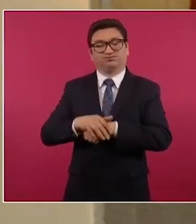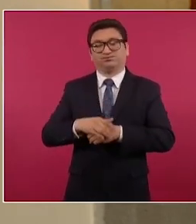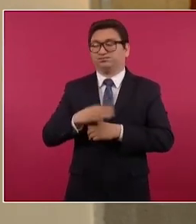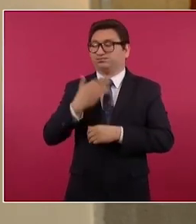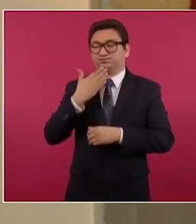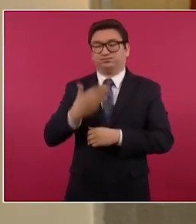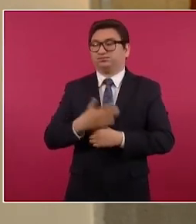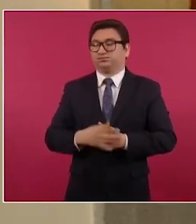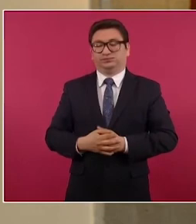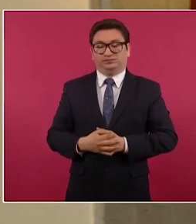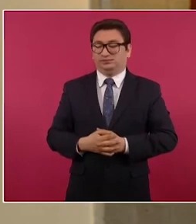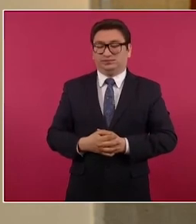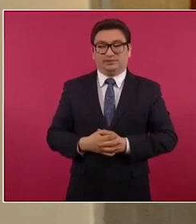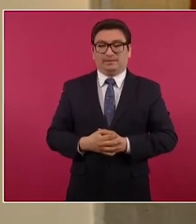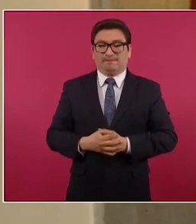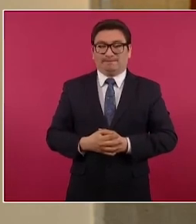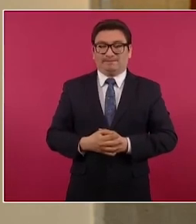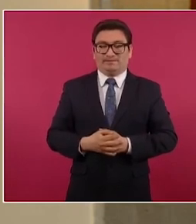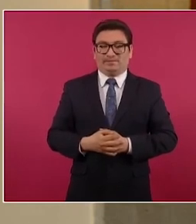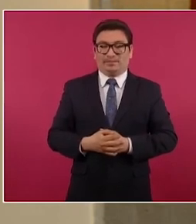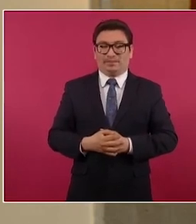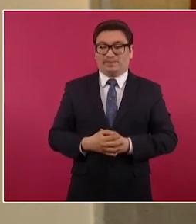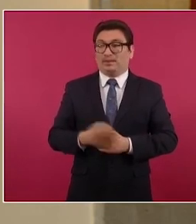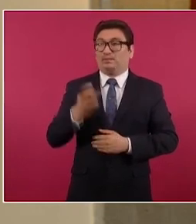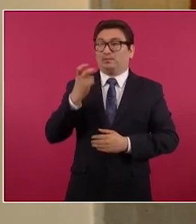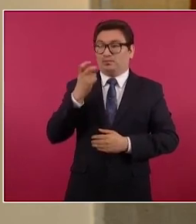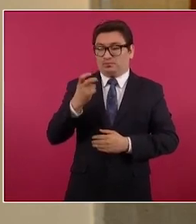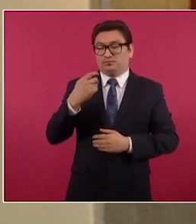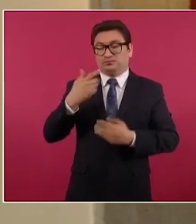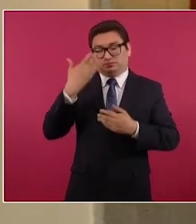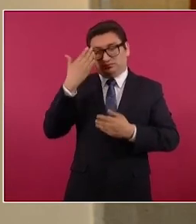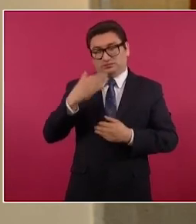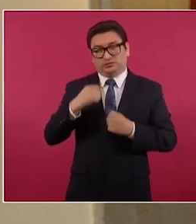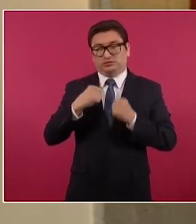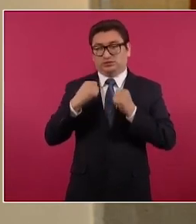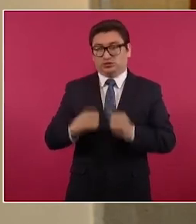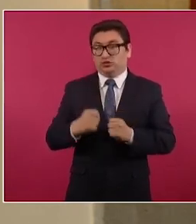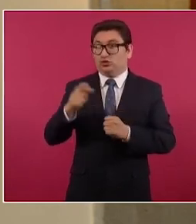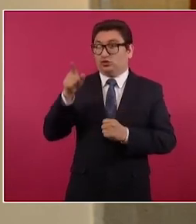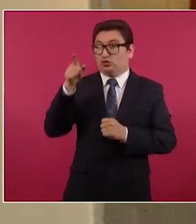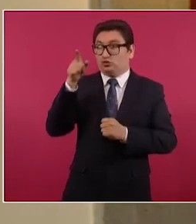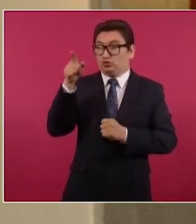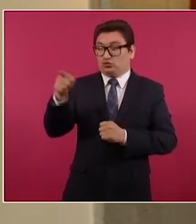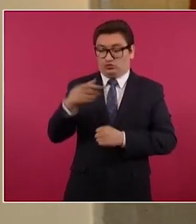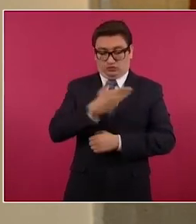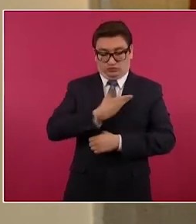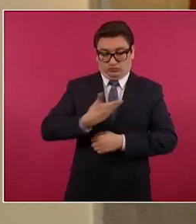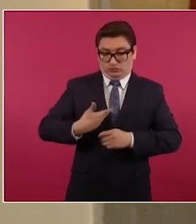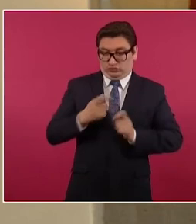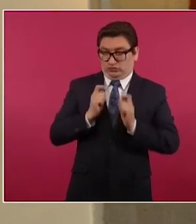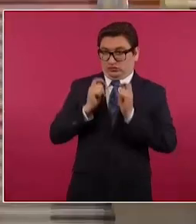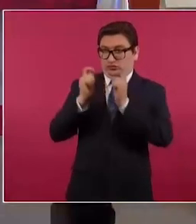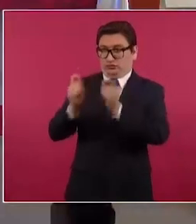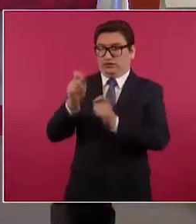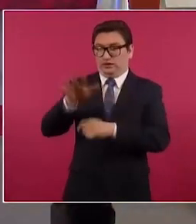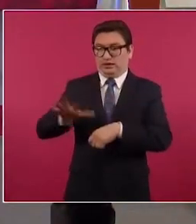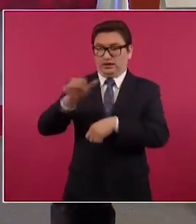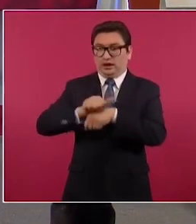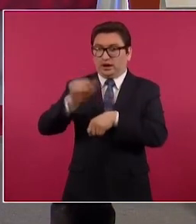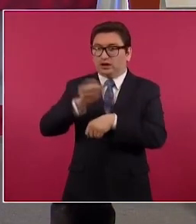Es una garantía que en este trance tú estés como presidente de Argentina.